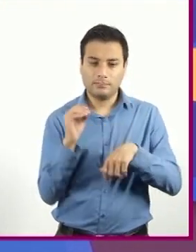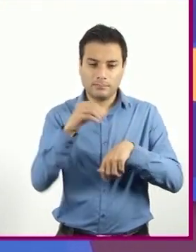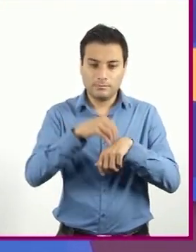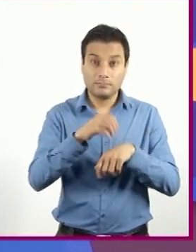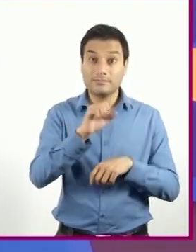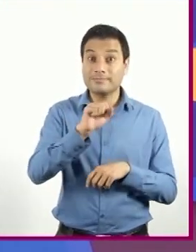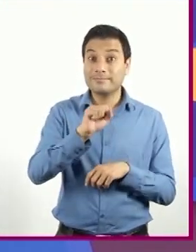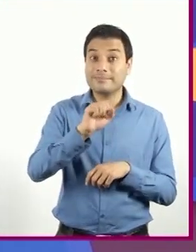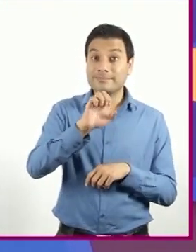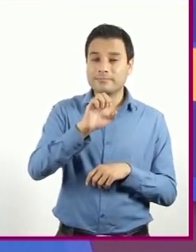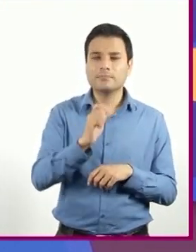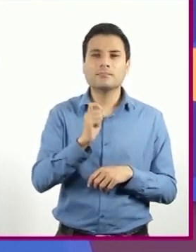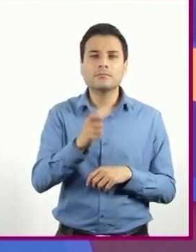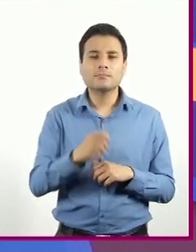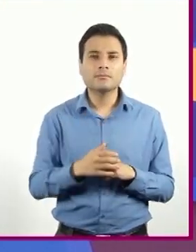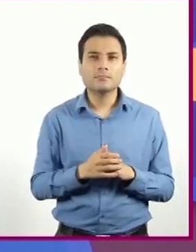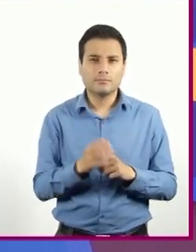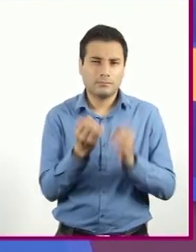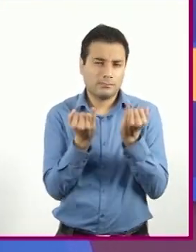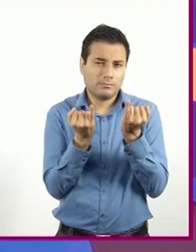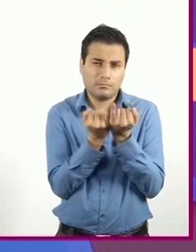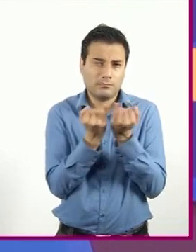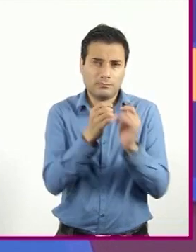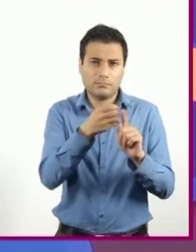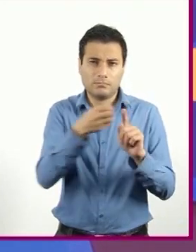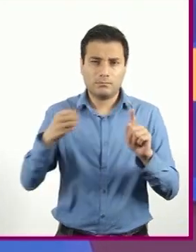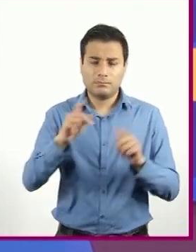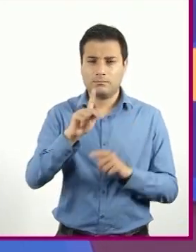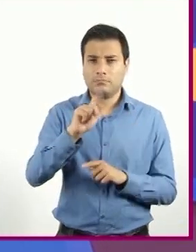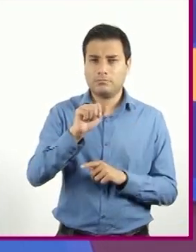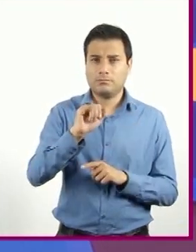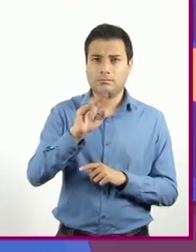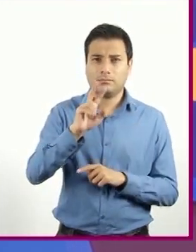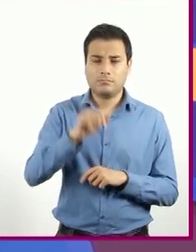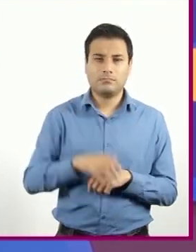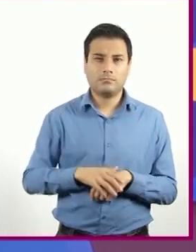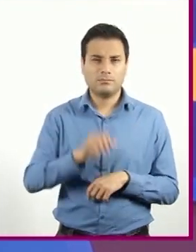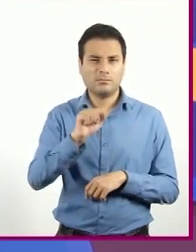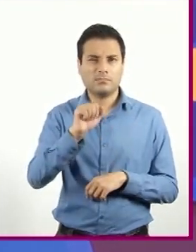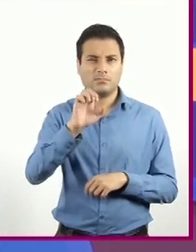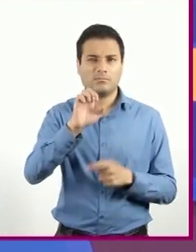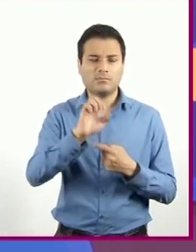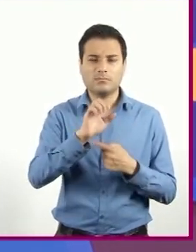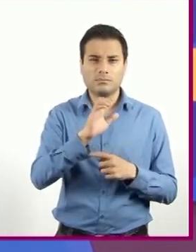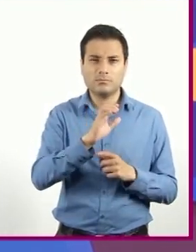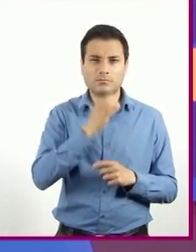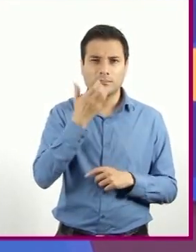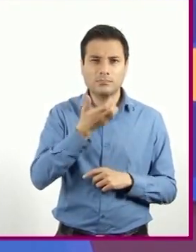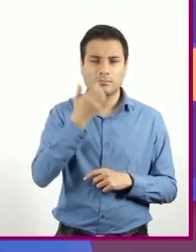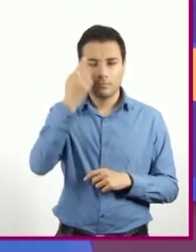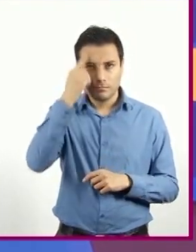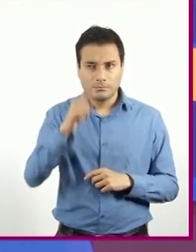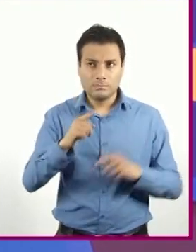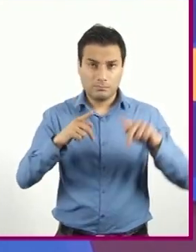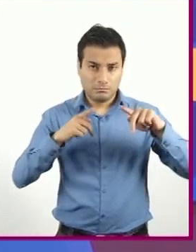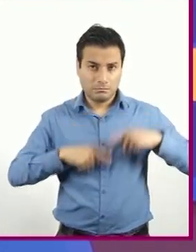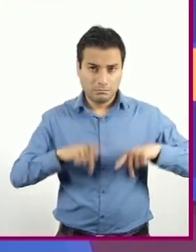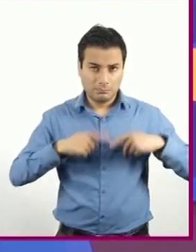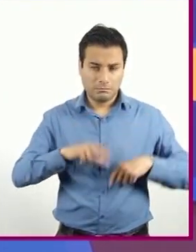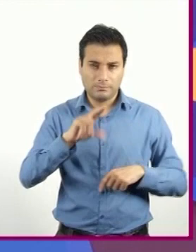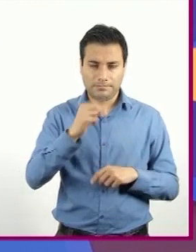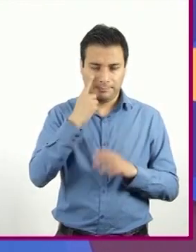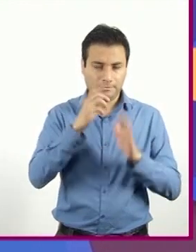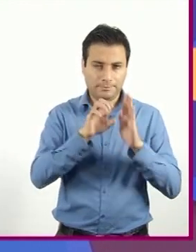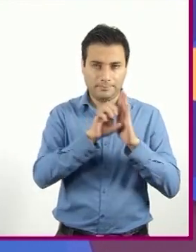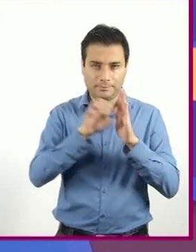principio, se trata de una construcción pasiva, aunque C usualmente tiene usos impersonales.